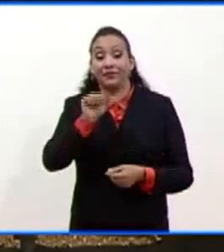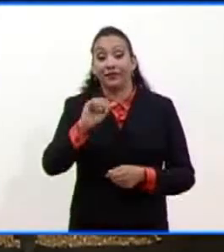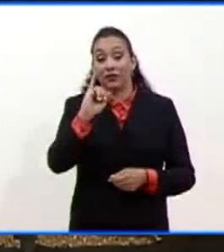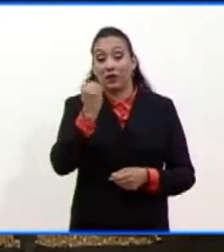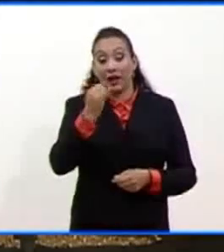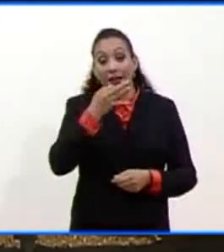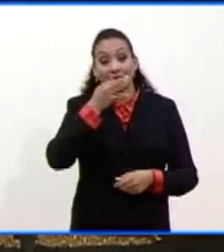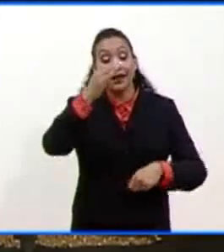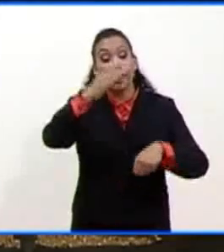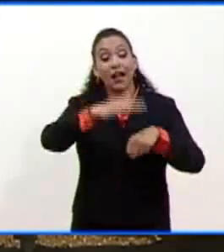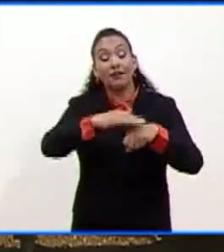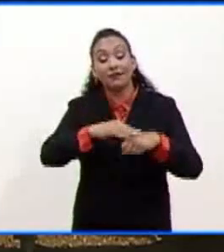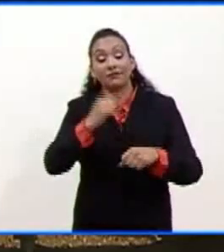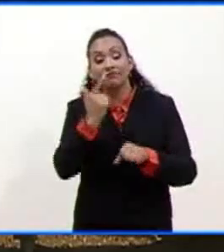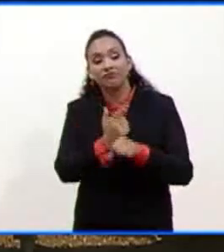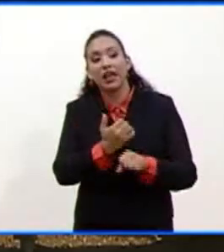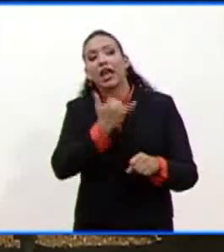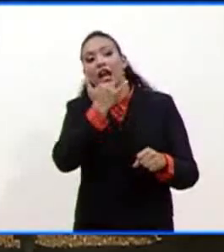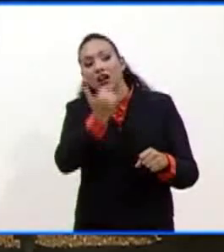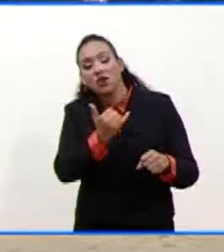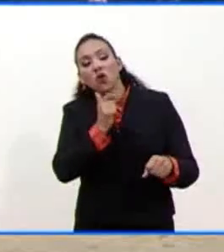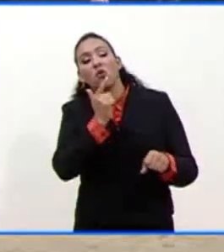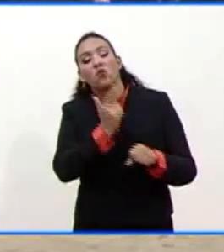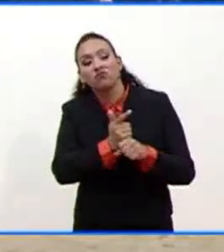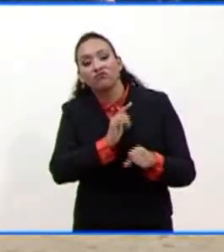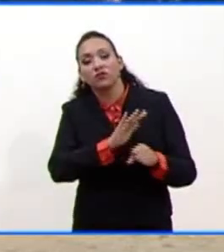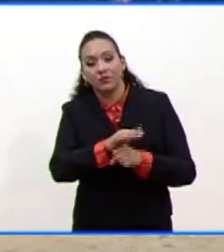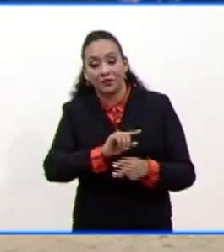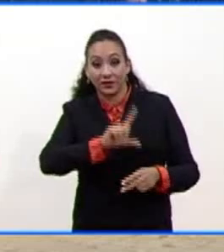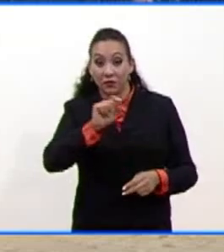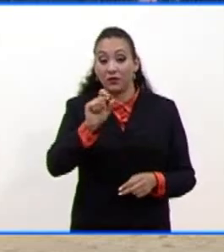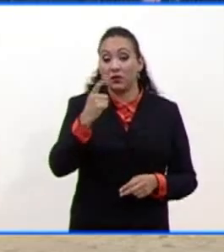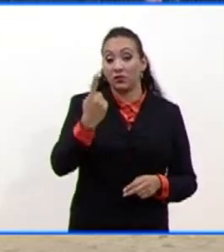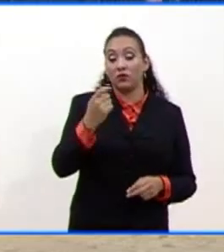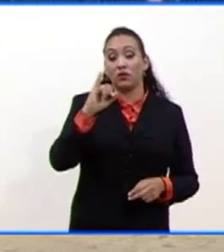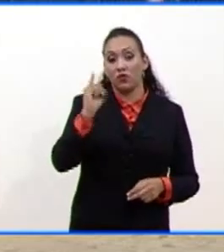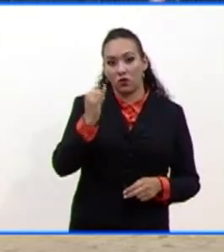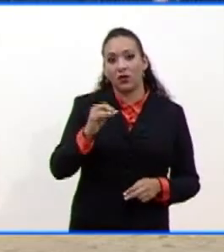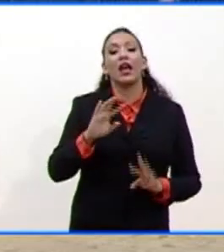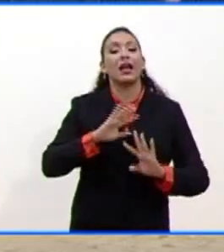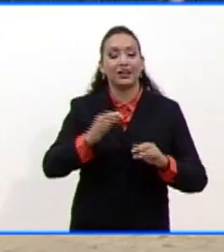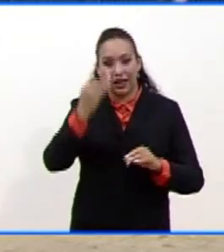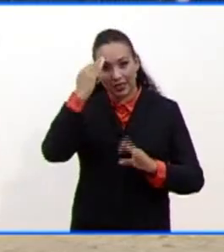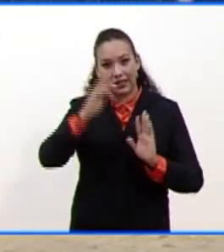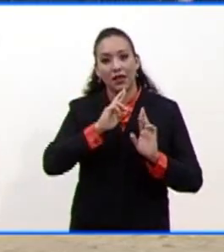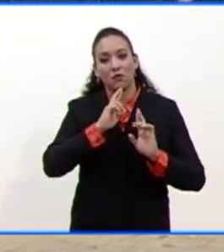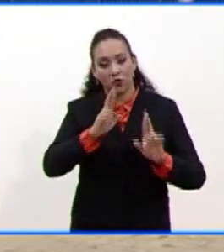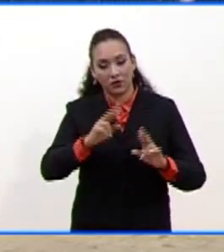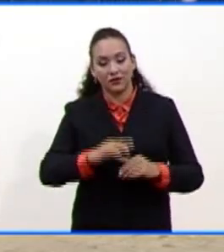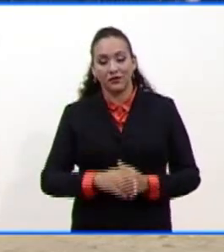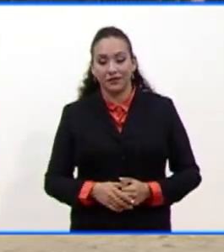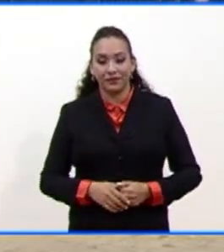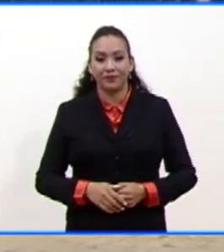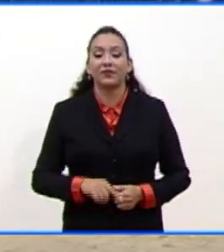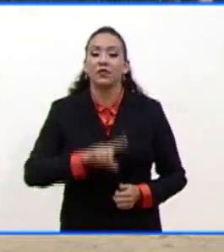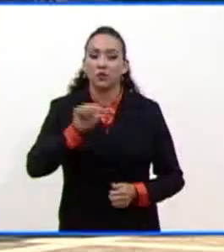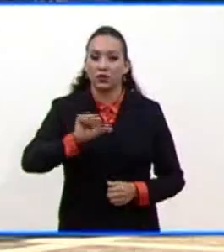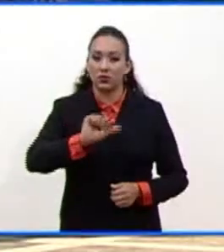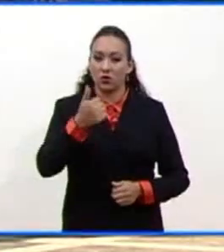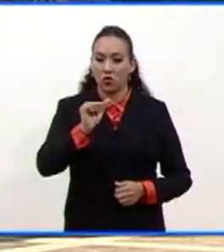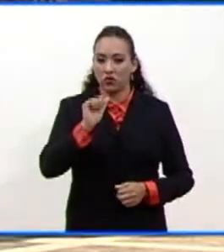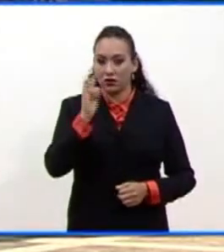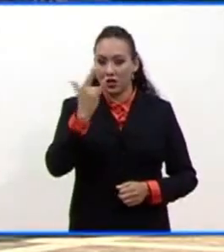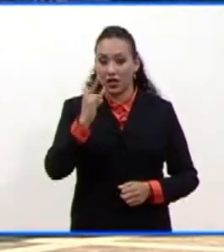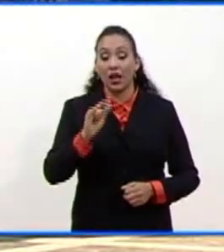se notificarán errores y observaciones. El 21 de junio vence el plazo para responder a estas observaciones. El 11 de julio,